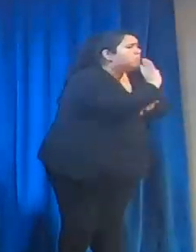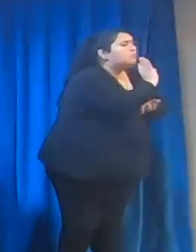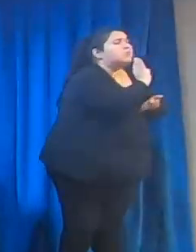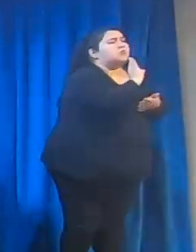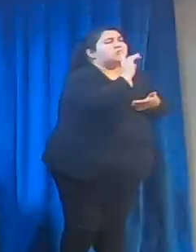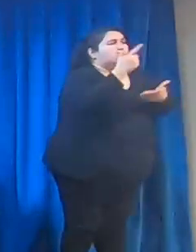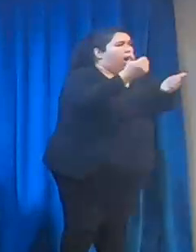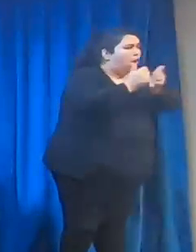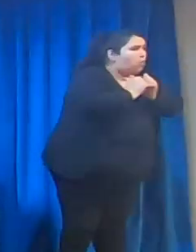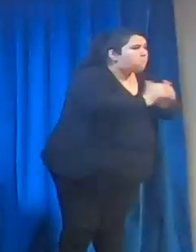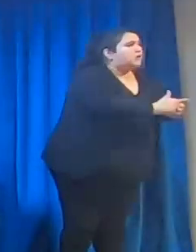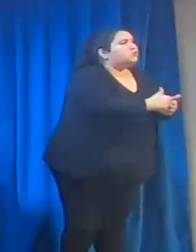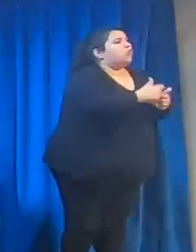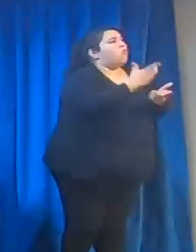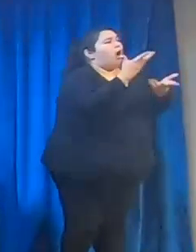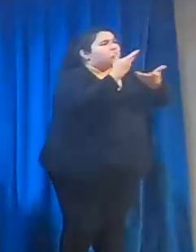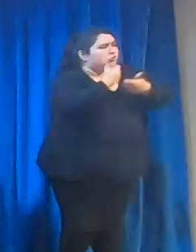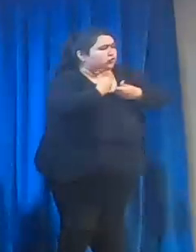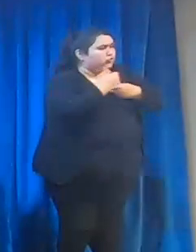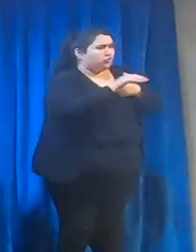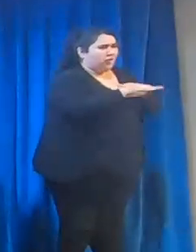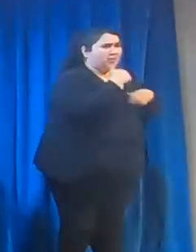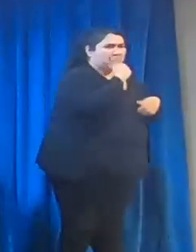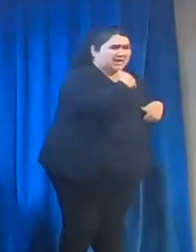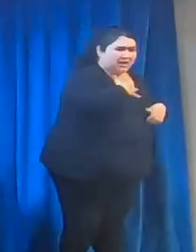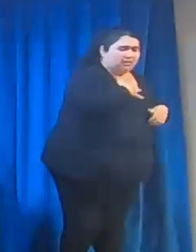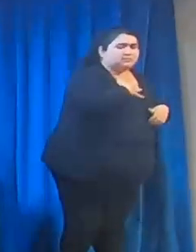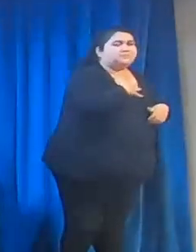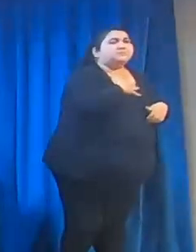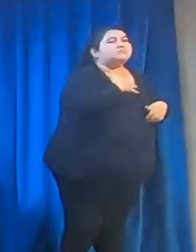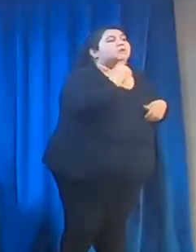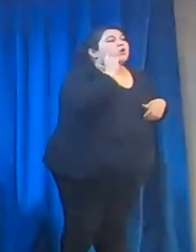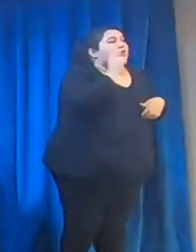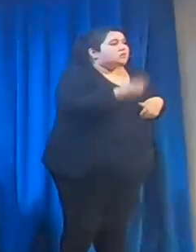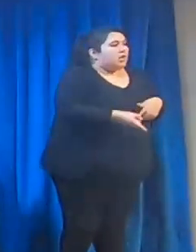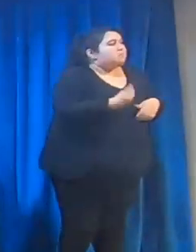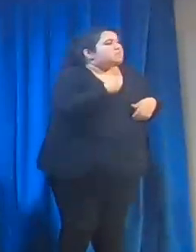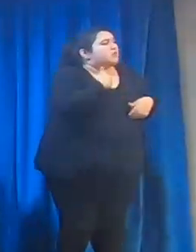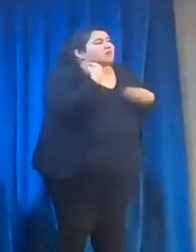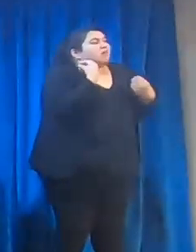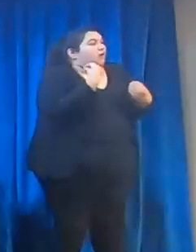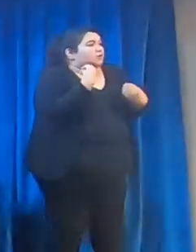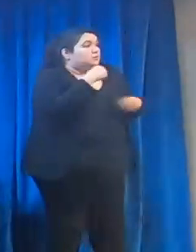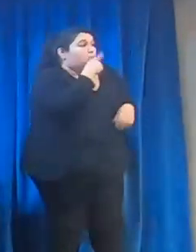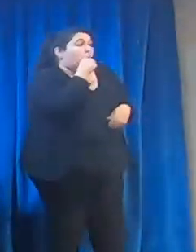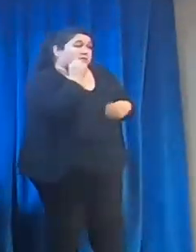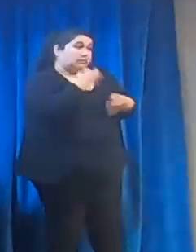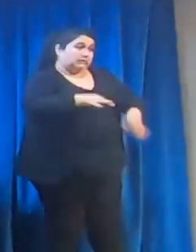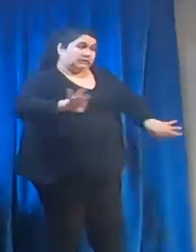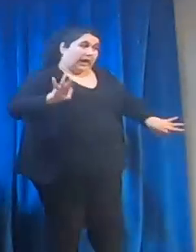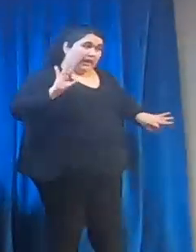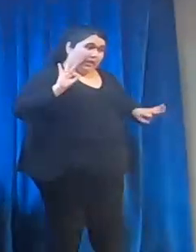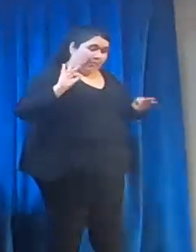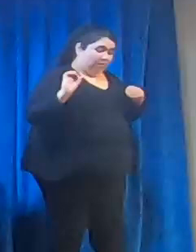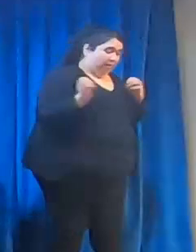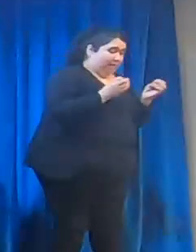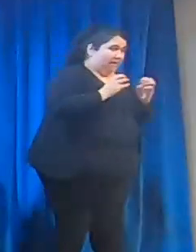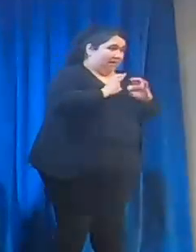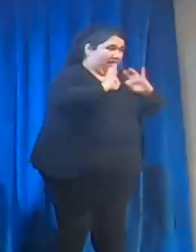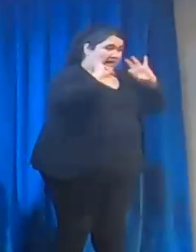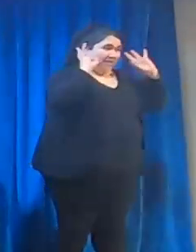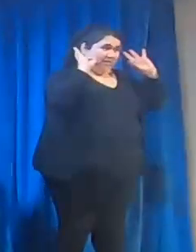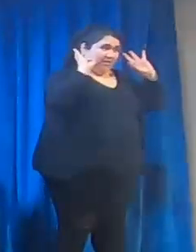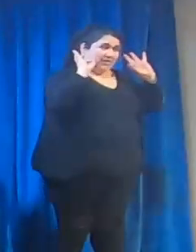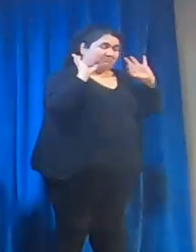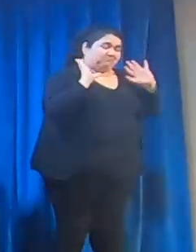acompañó, que acompañó a Catalina y demás, pero además tuve la enorme ventaja de que no existía el WhatsApp. Entonces, como no había